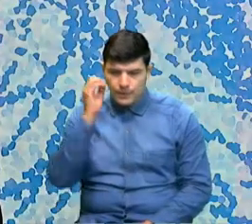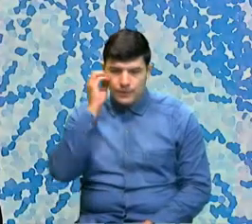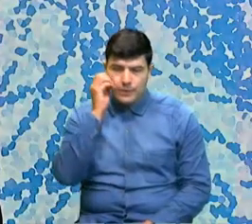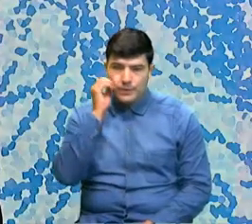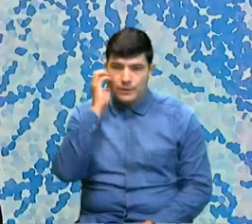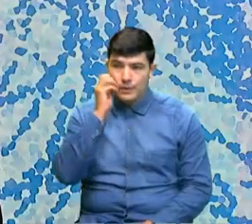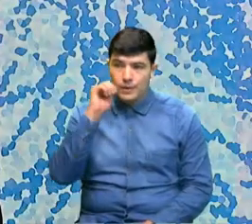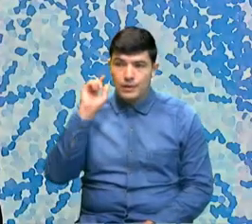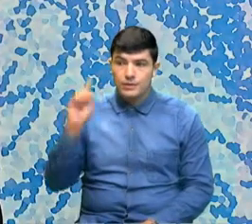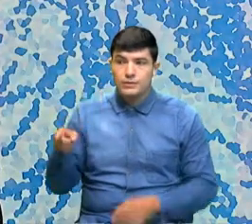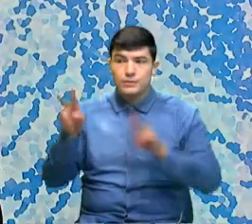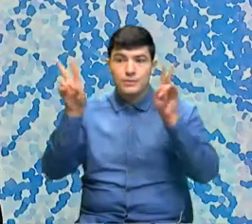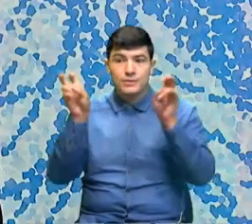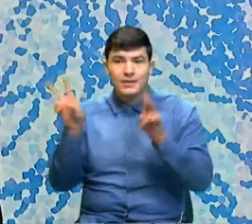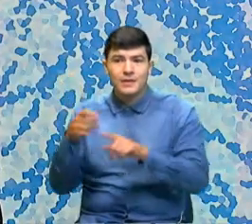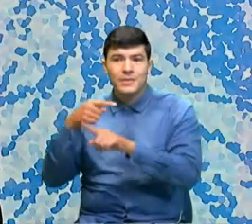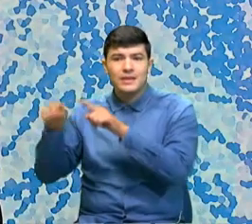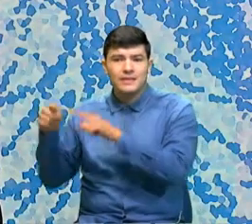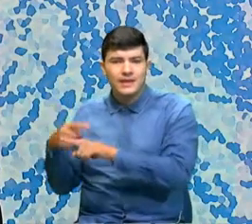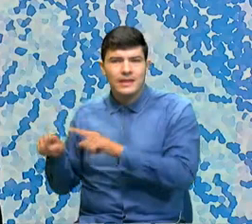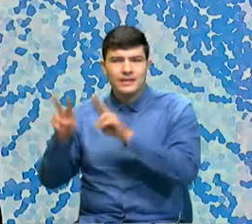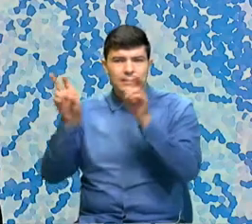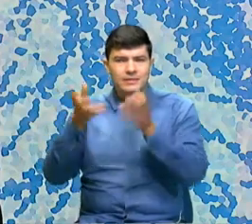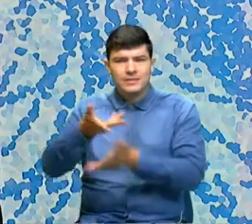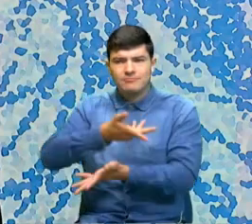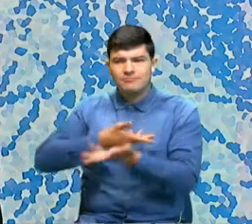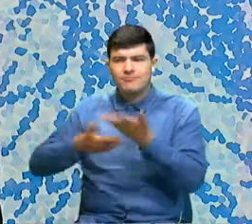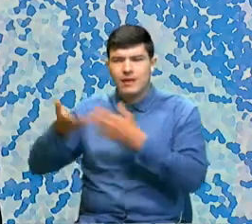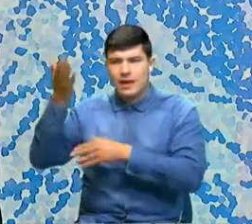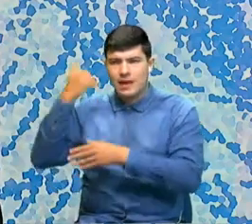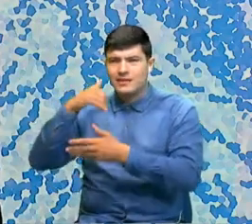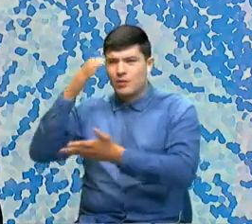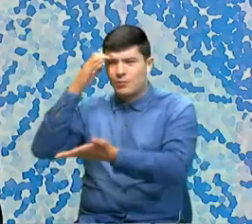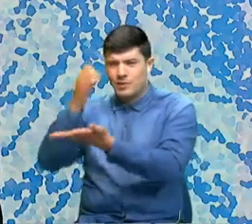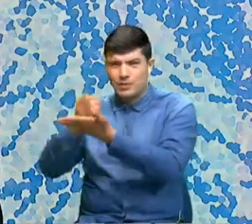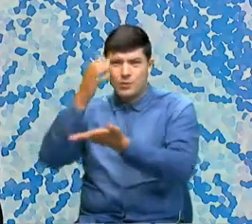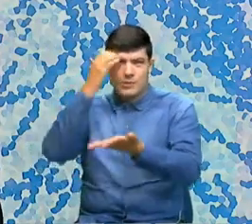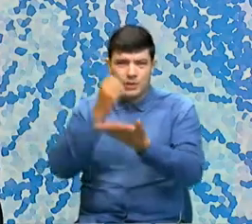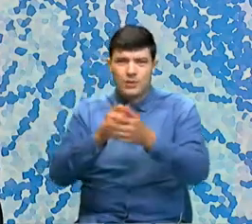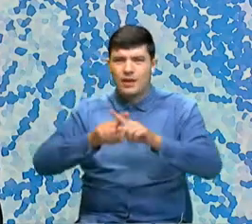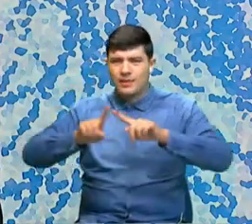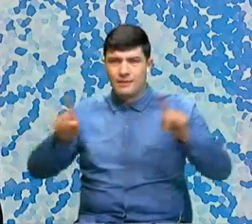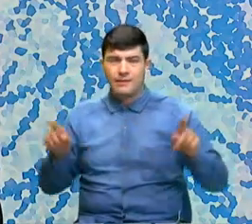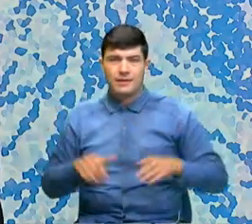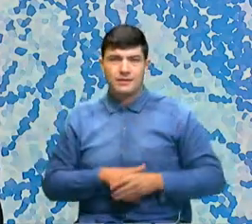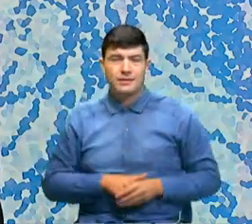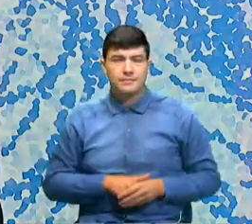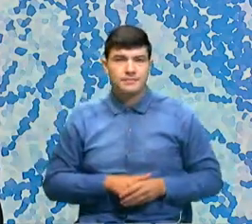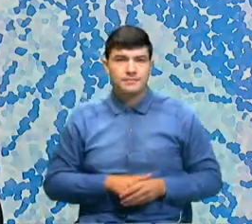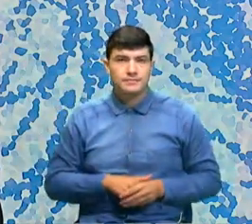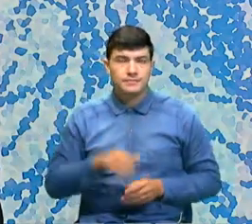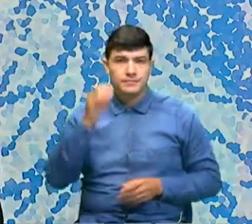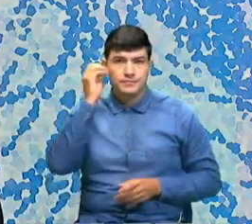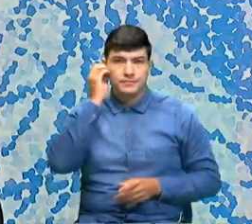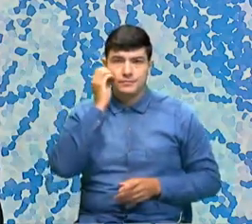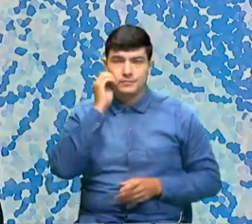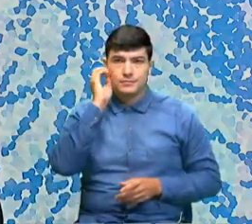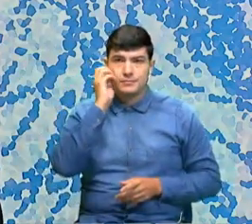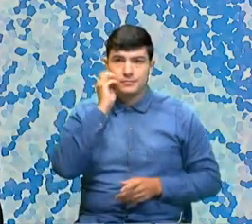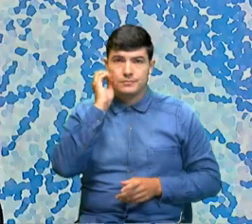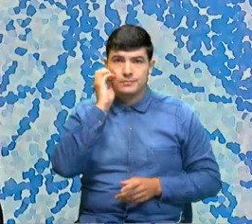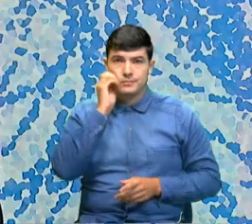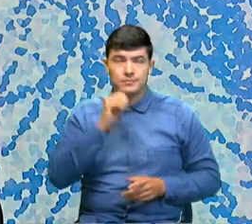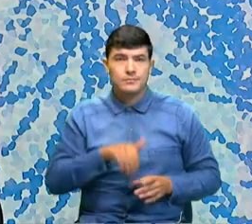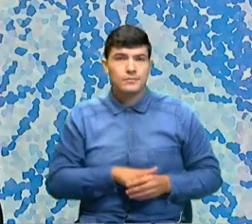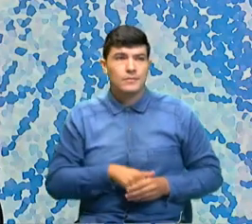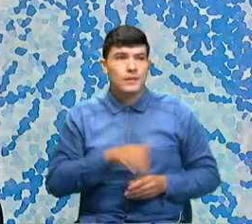que por diferentes doctrinantes ha tenido posiciones diferentes. Yo tomo la posición exegética que trae